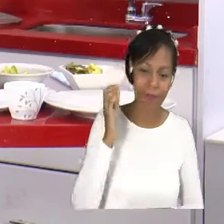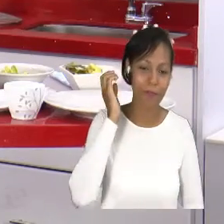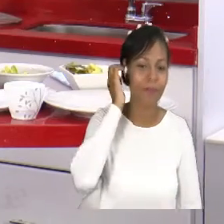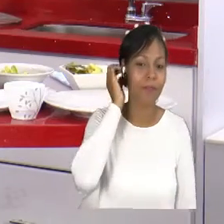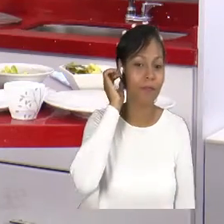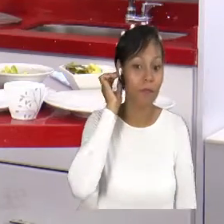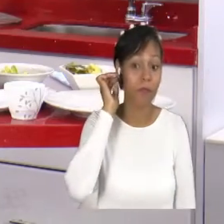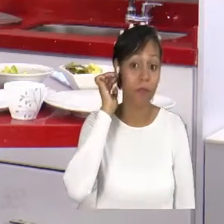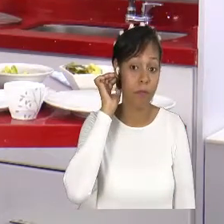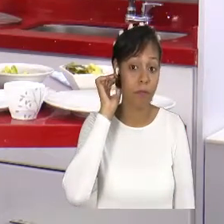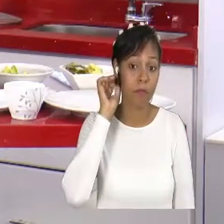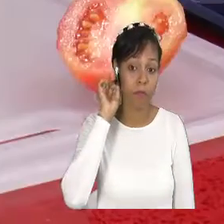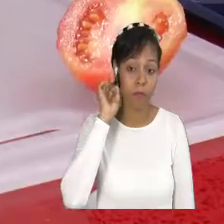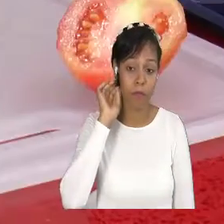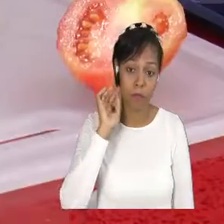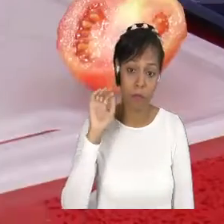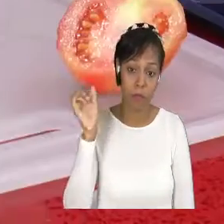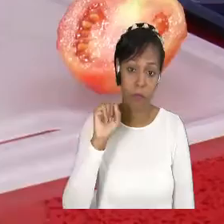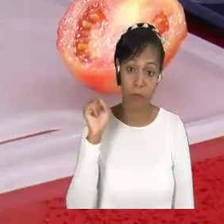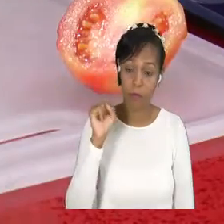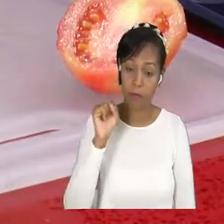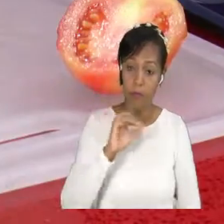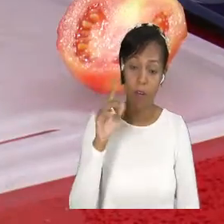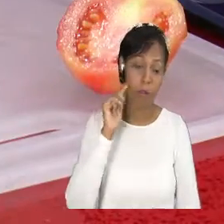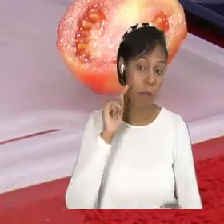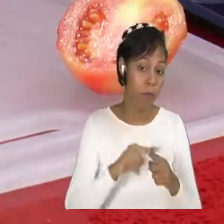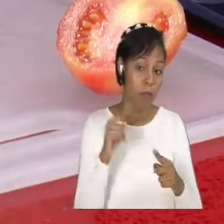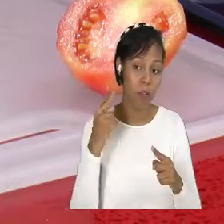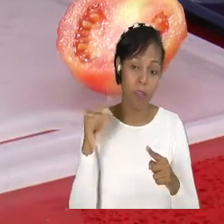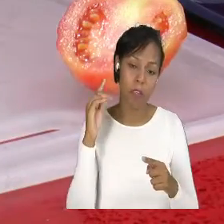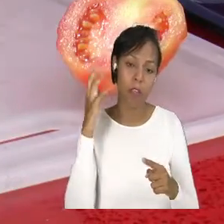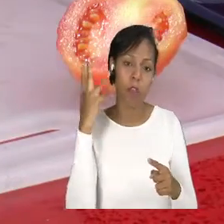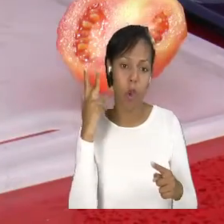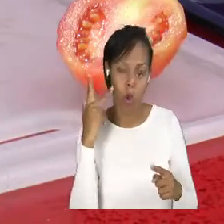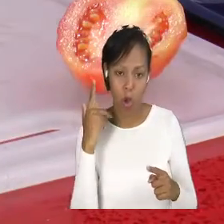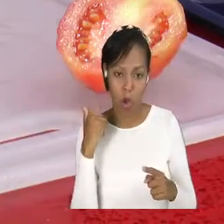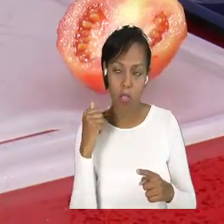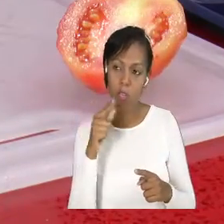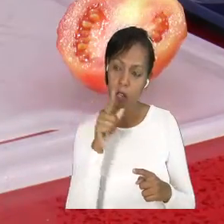la idea es que los televidentes que nos acompañan todos los días